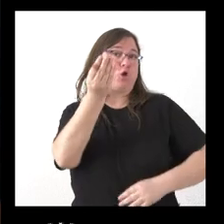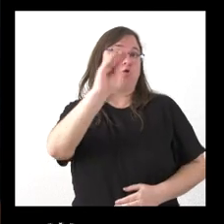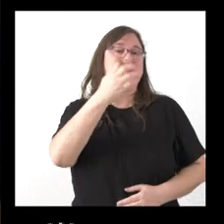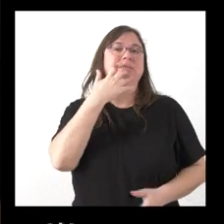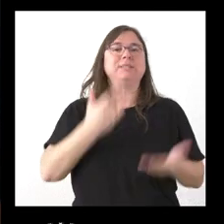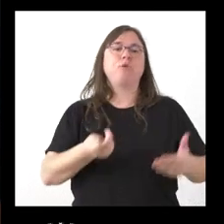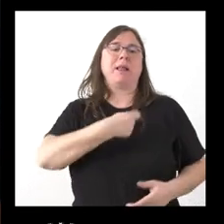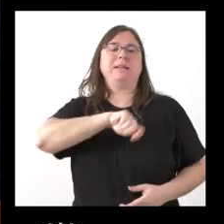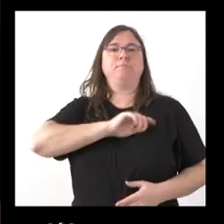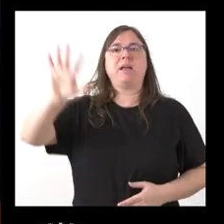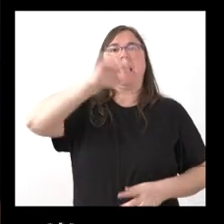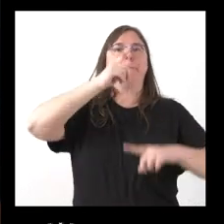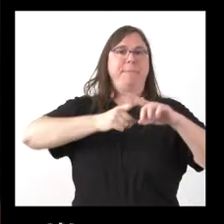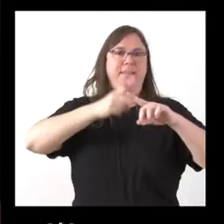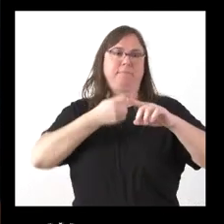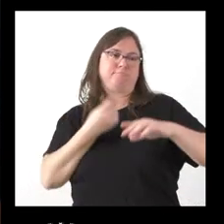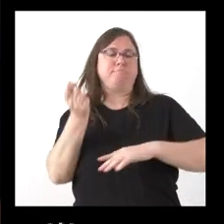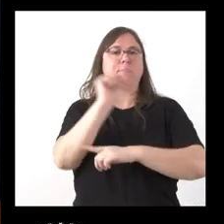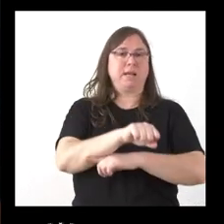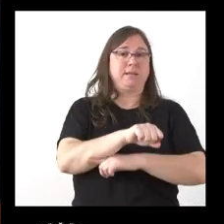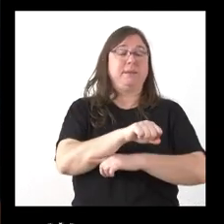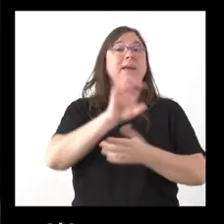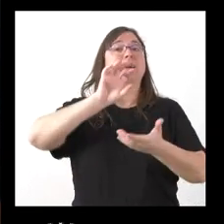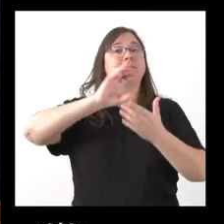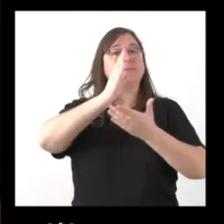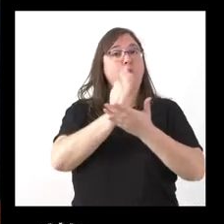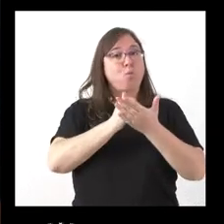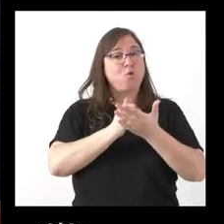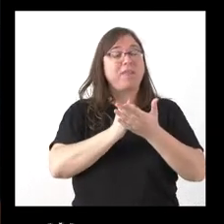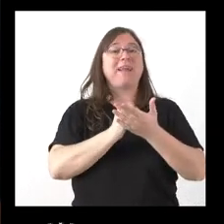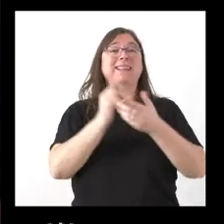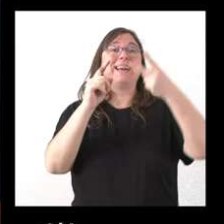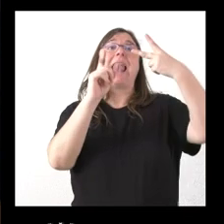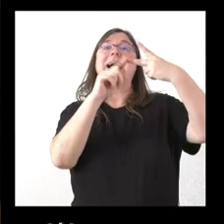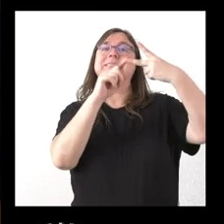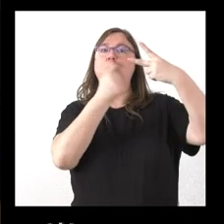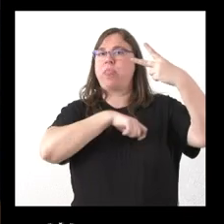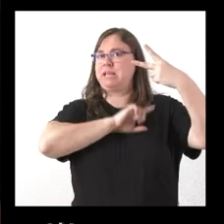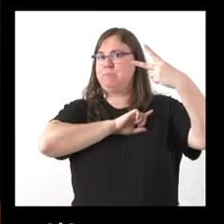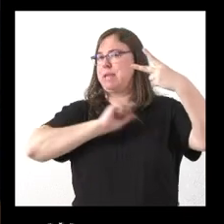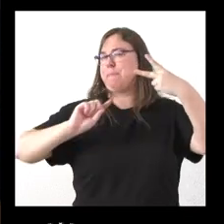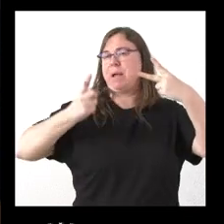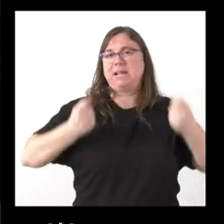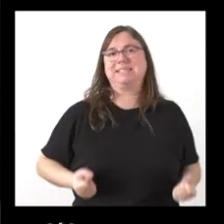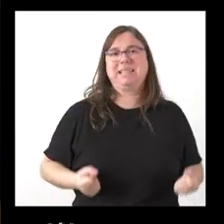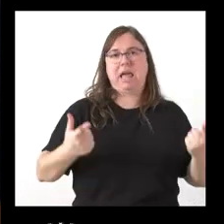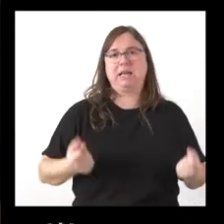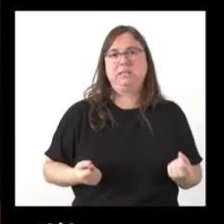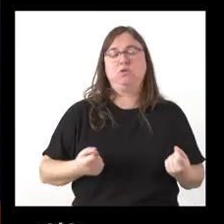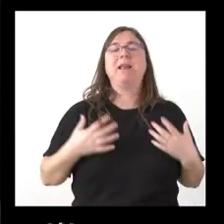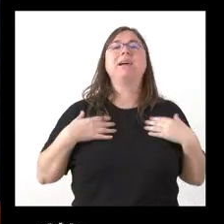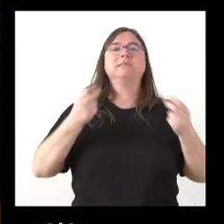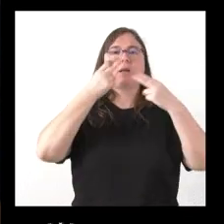nacional Castilla y león es la segunda comunidad Autónoma de España con más porcentaje de gasto para salud pública